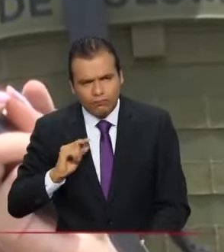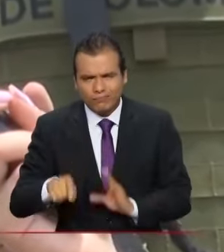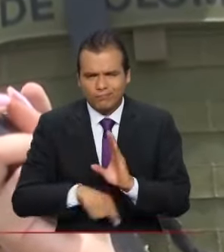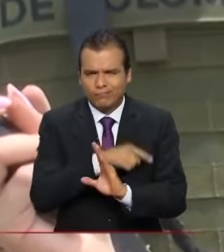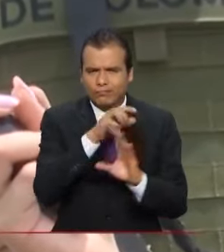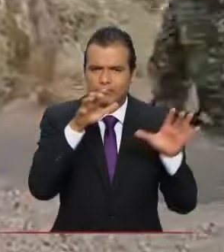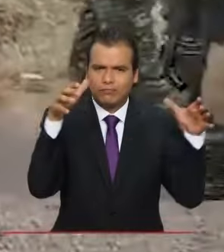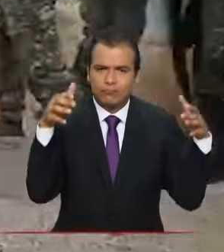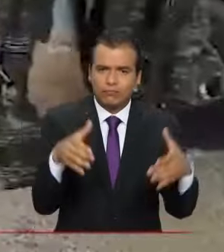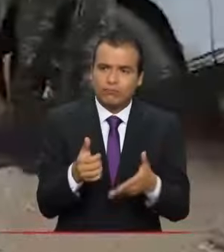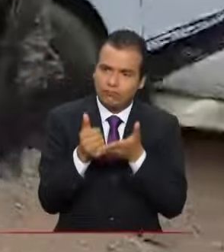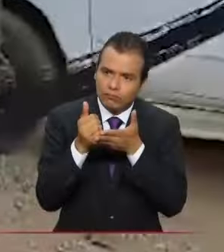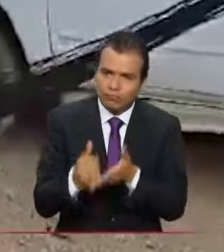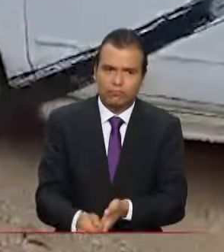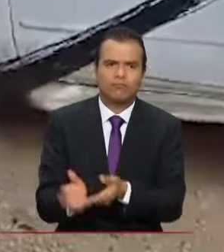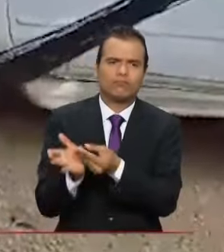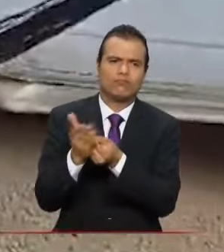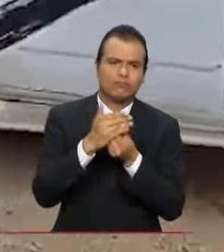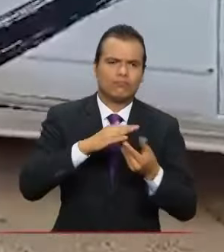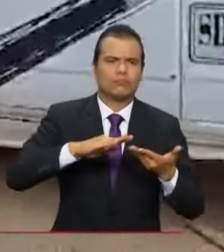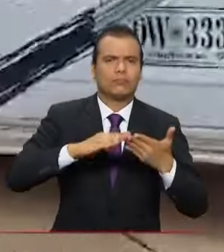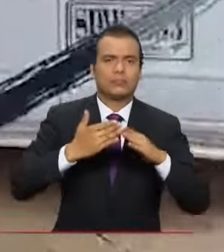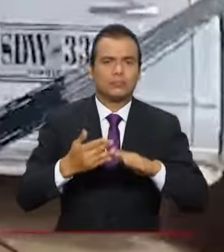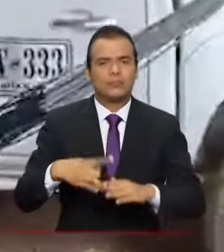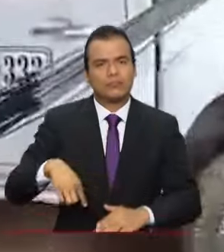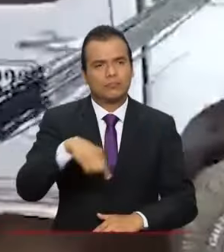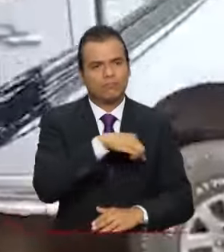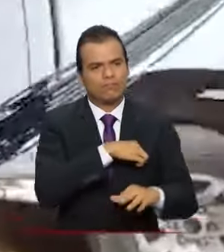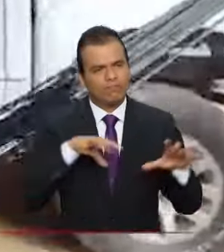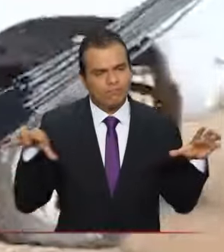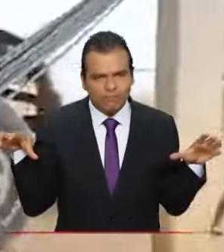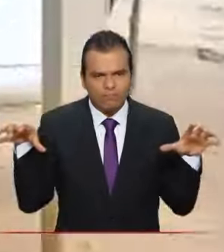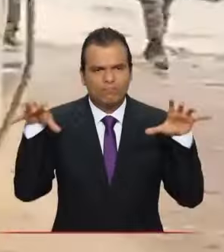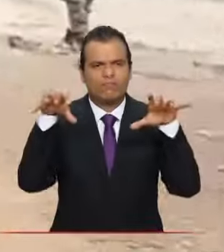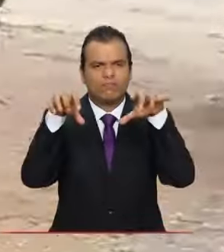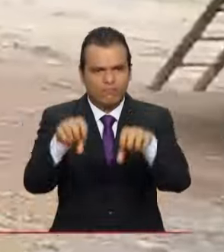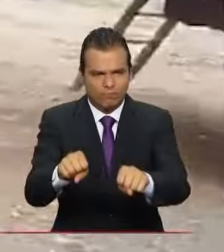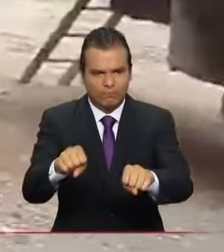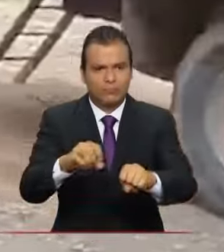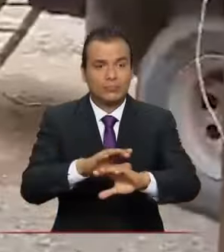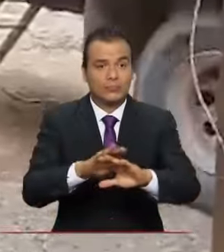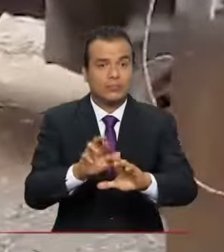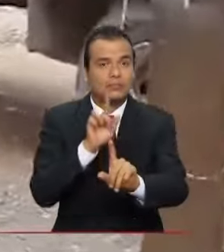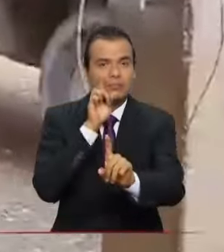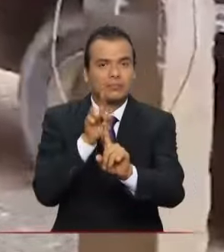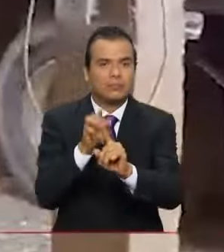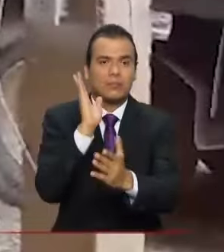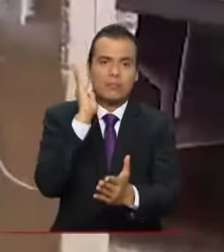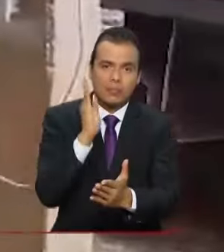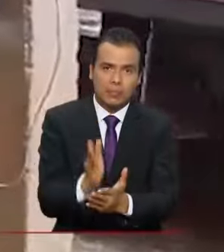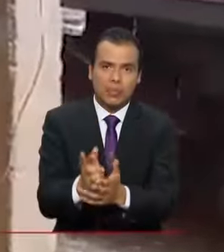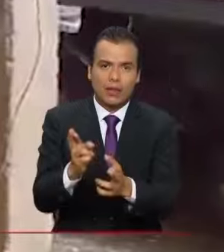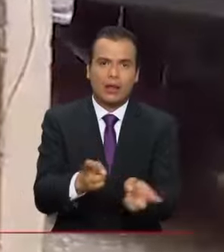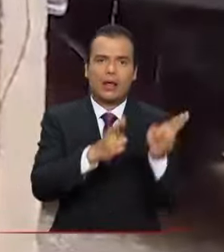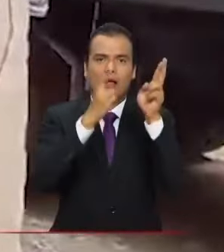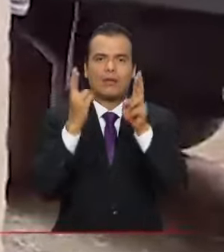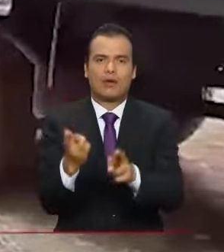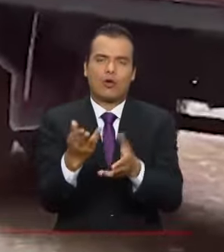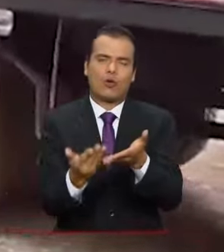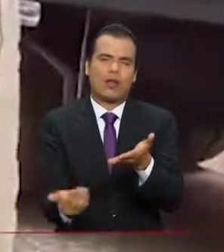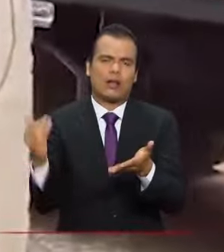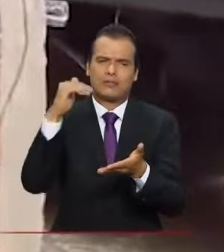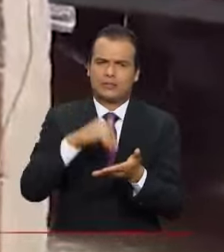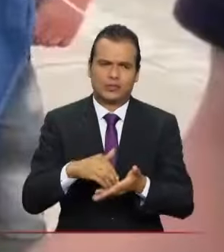el territorio, con ese control efectivo, ya hechos como esos no vuelvan a producirse.